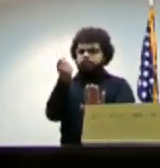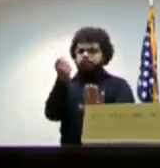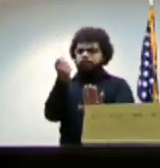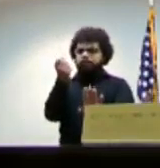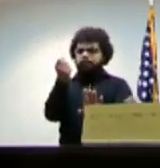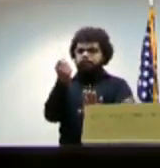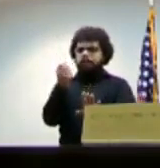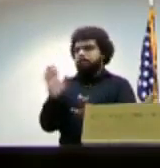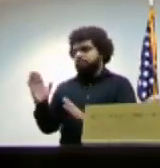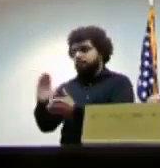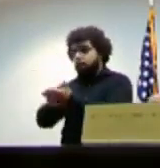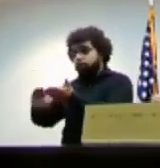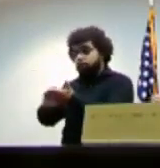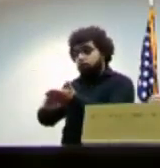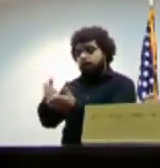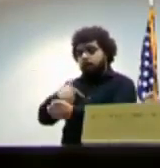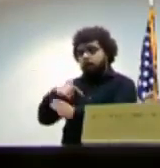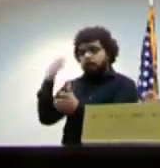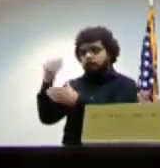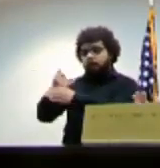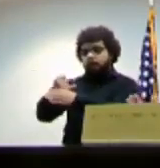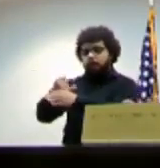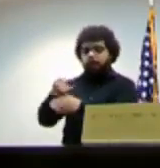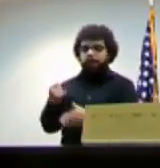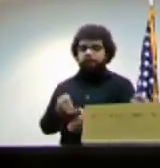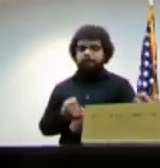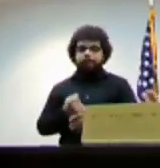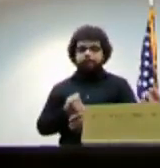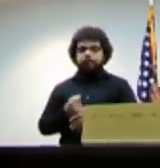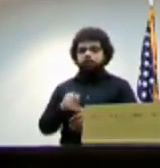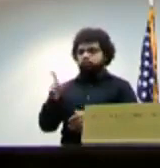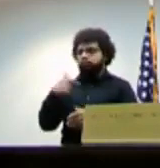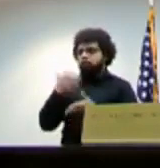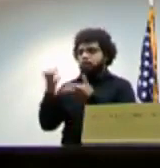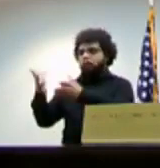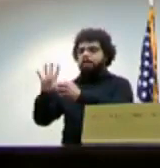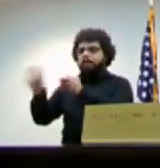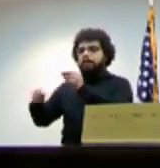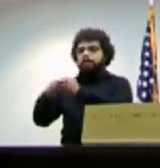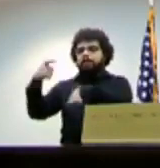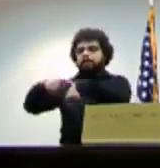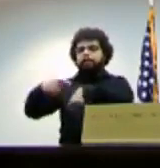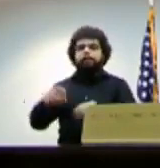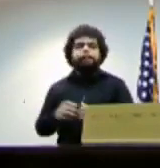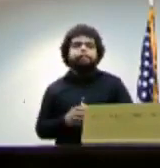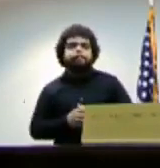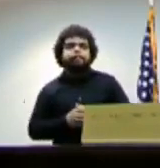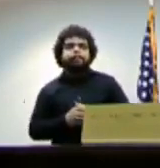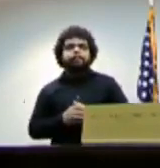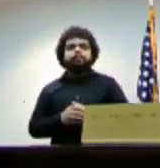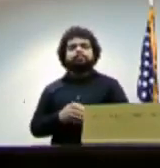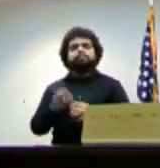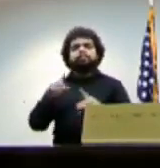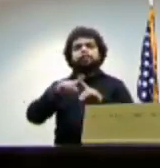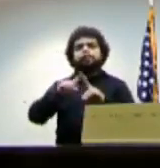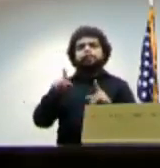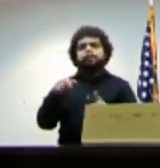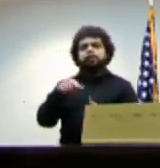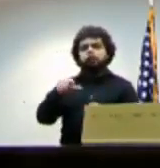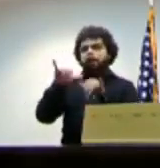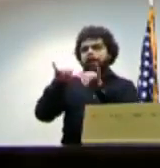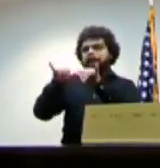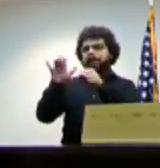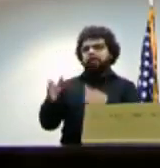Freno. Perdona que... Adelante, compañero. Ese tiempo adicional. Se... Gracias. Pero el ingeniero aquí me